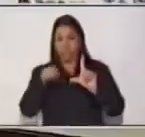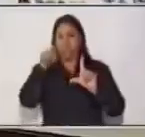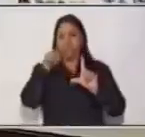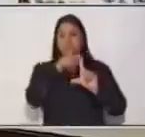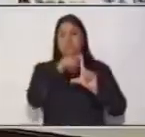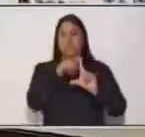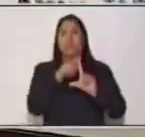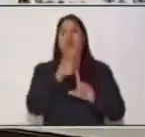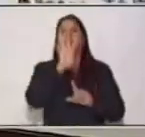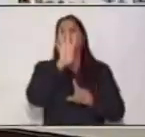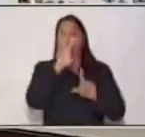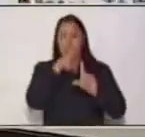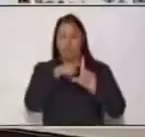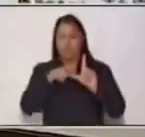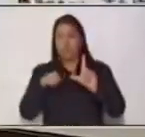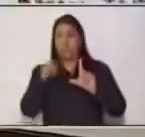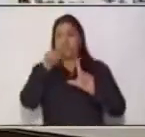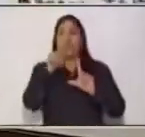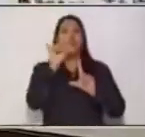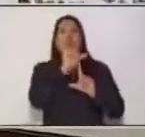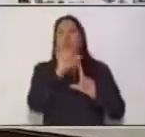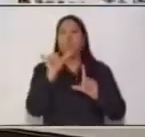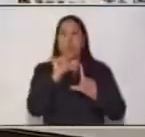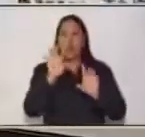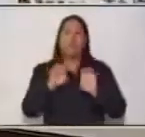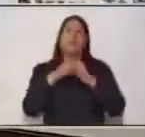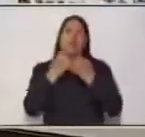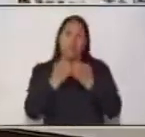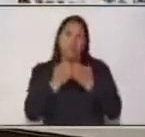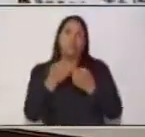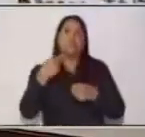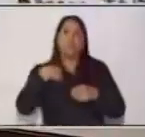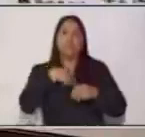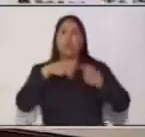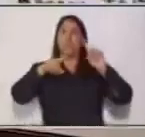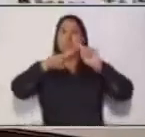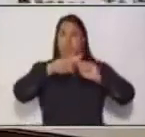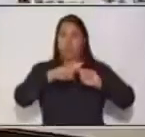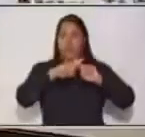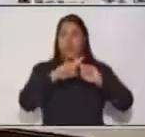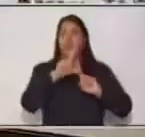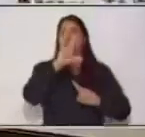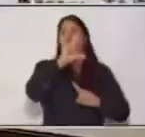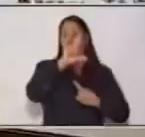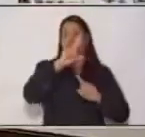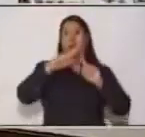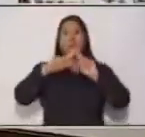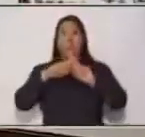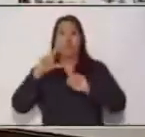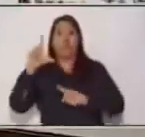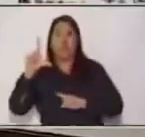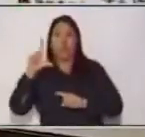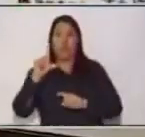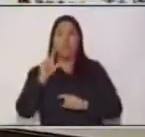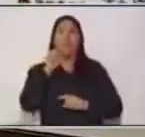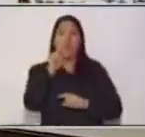cuatro lados son iguales, vamos a multiplicar L por L y con eso vamos a tener su